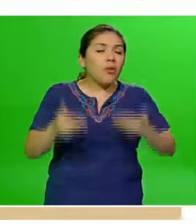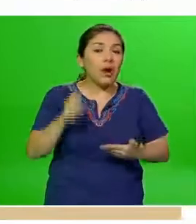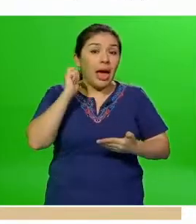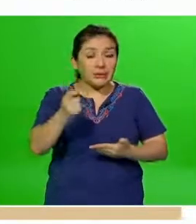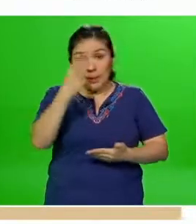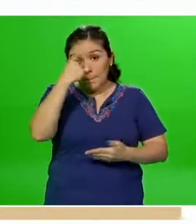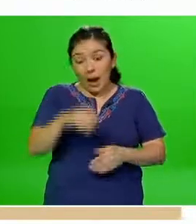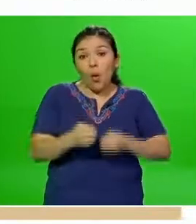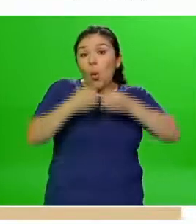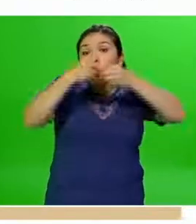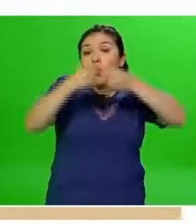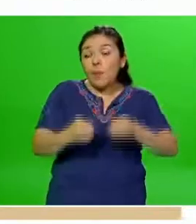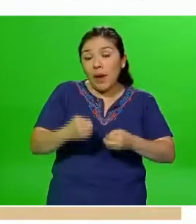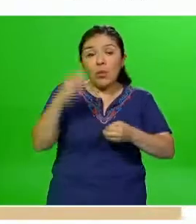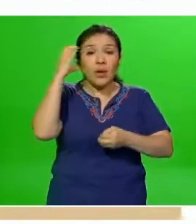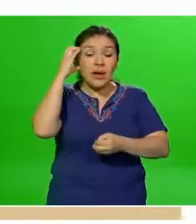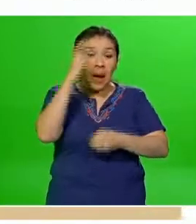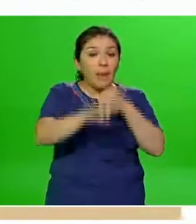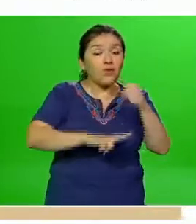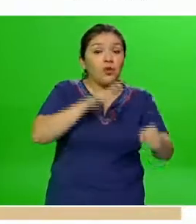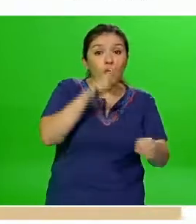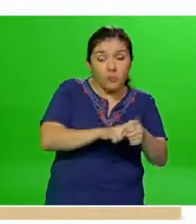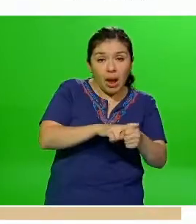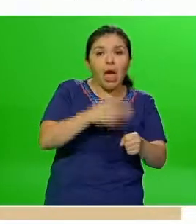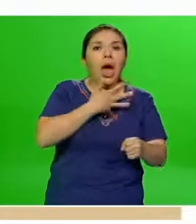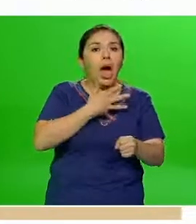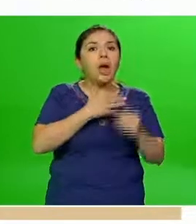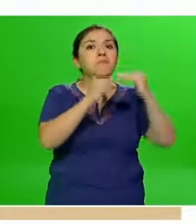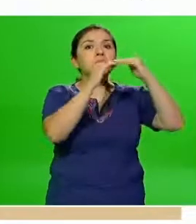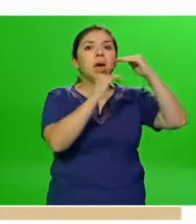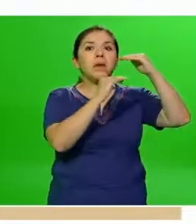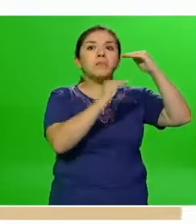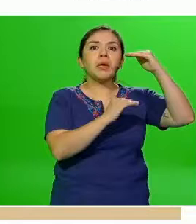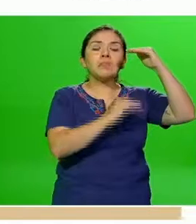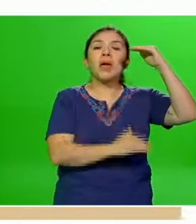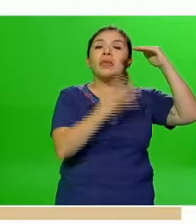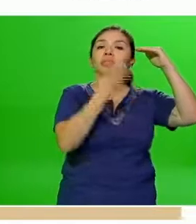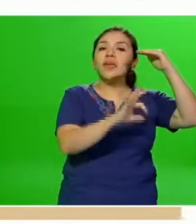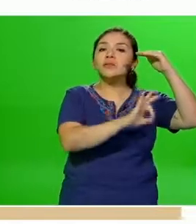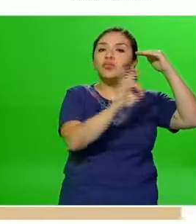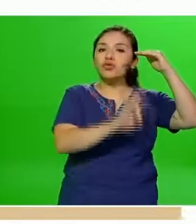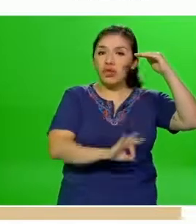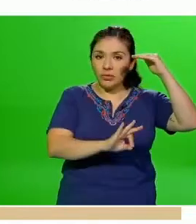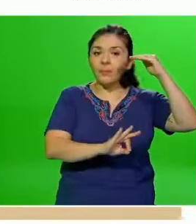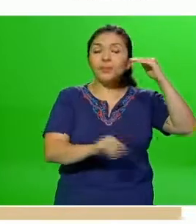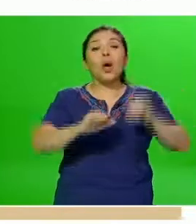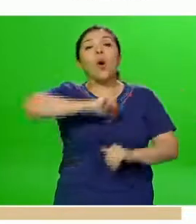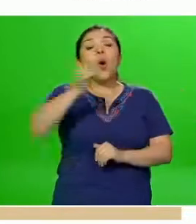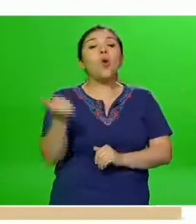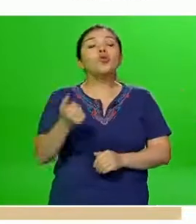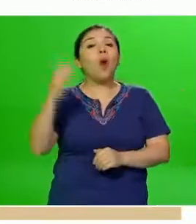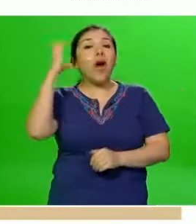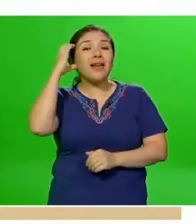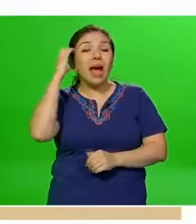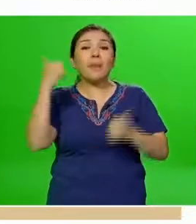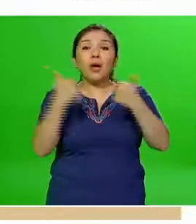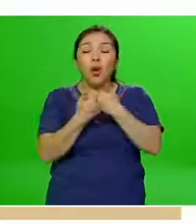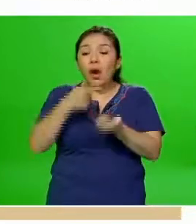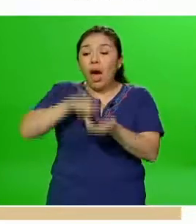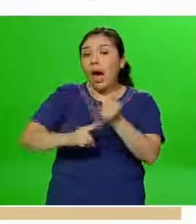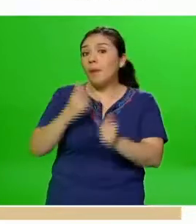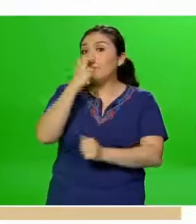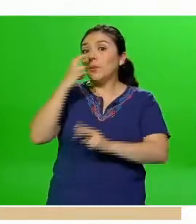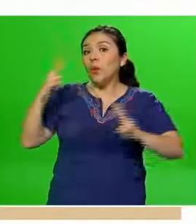la ocupación con camas generales tenemos una disminución del 10%, y la ocupación de camas con